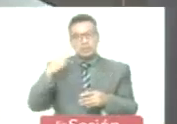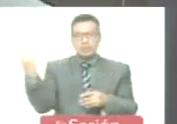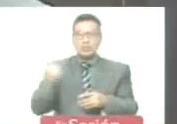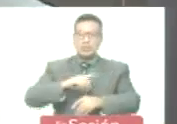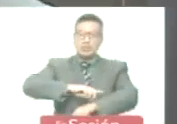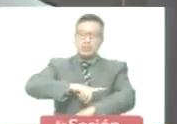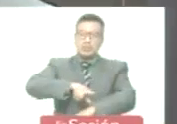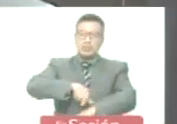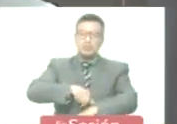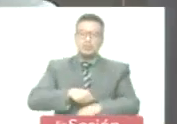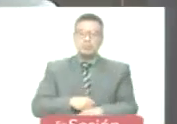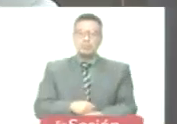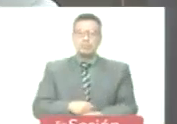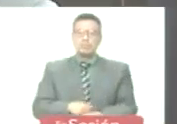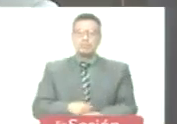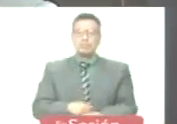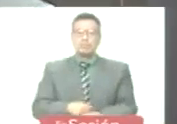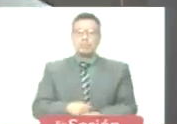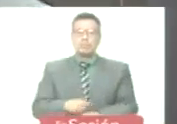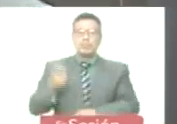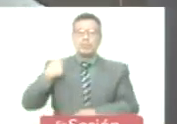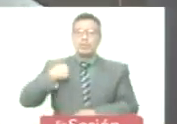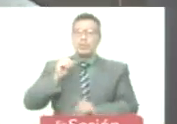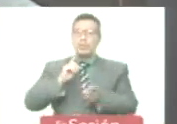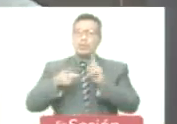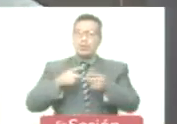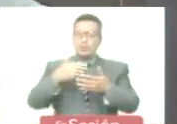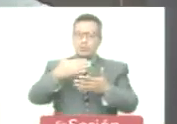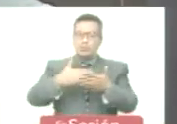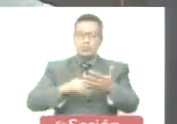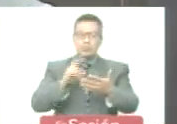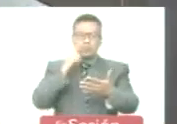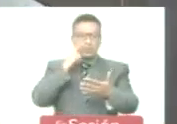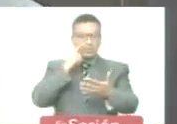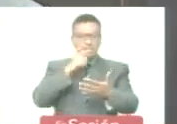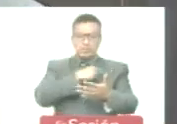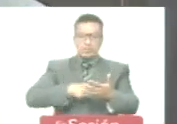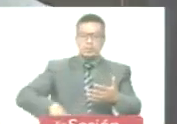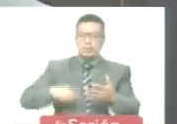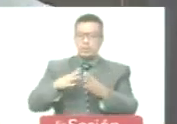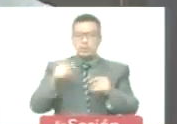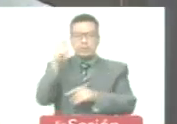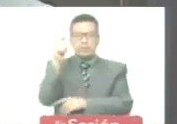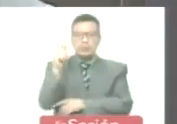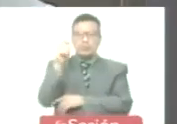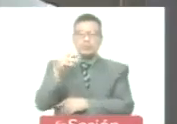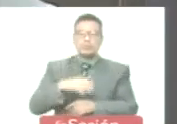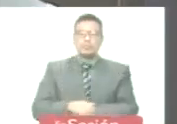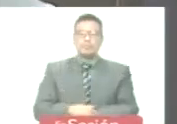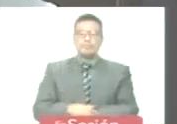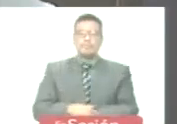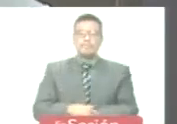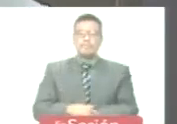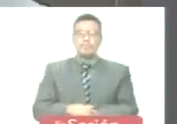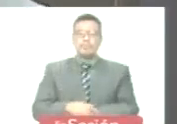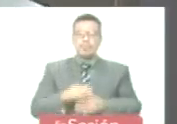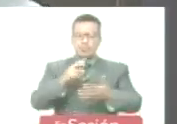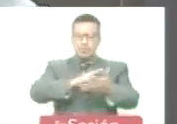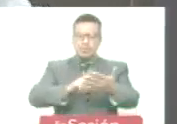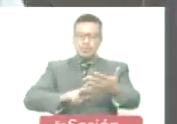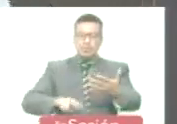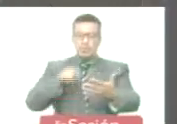tarde. Tengo algunas observaciones, señor presidente, señores diputados. En el texto